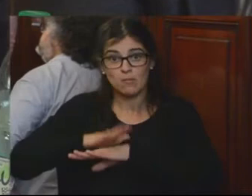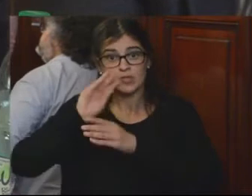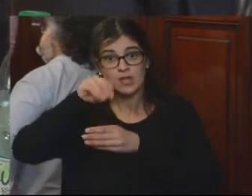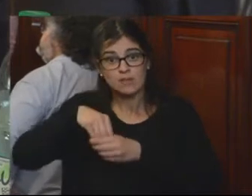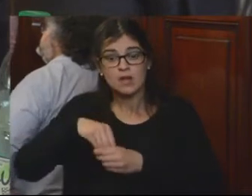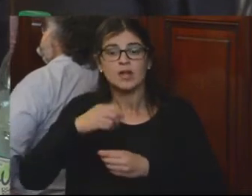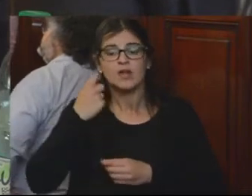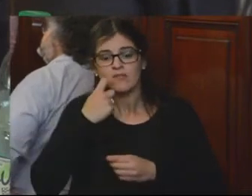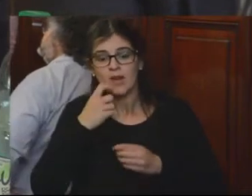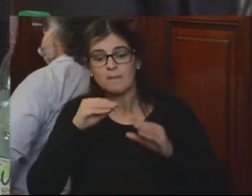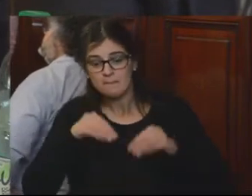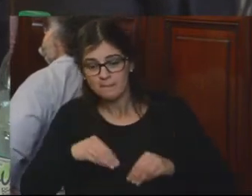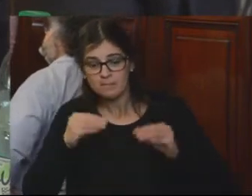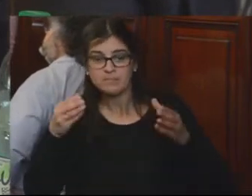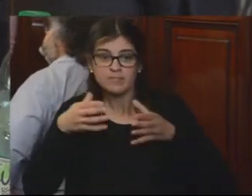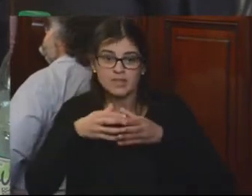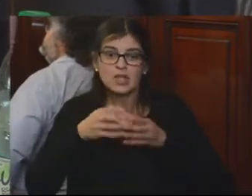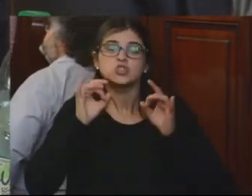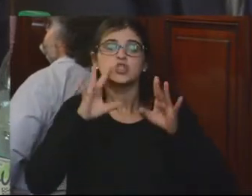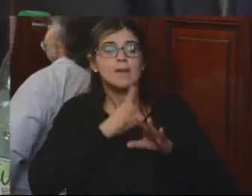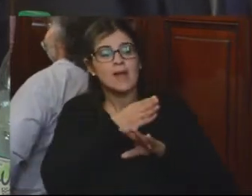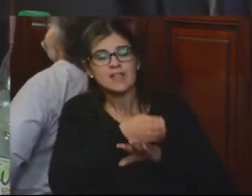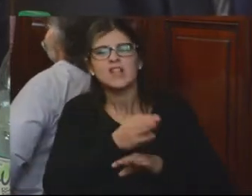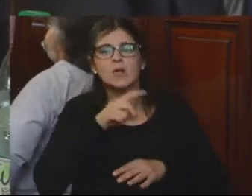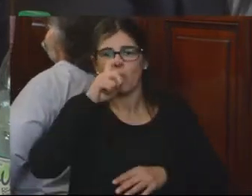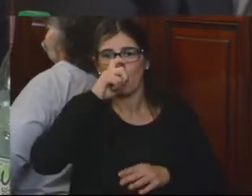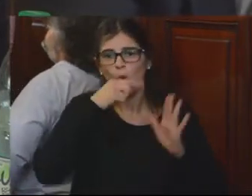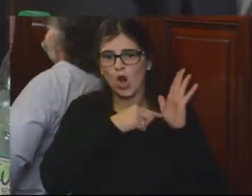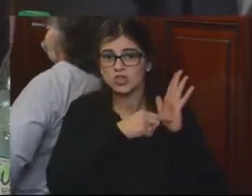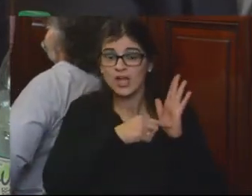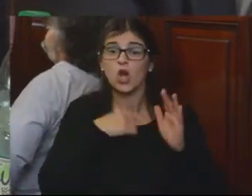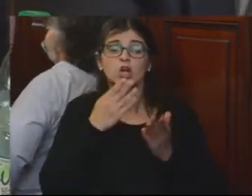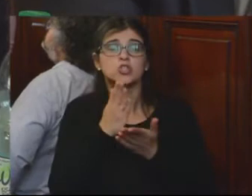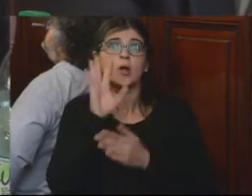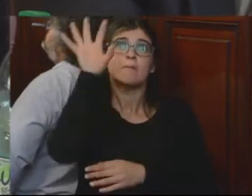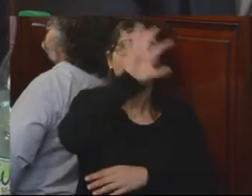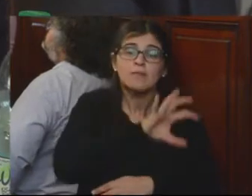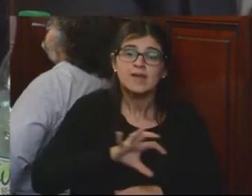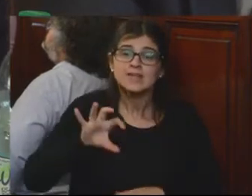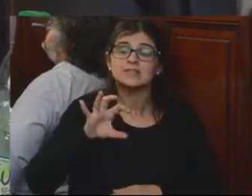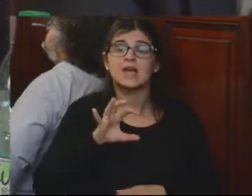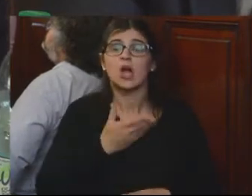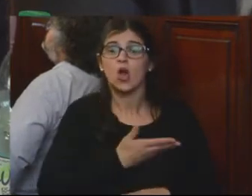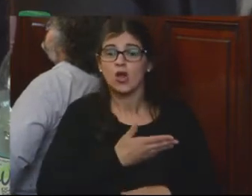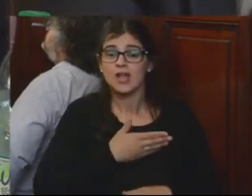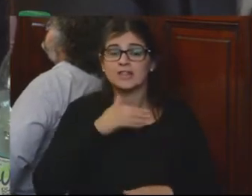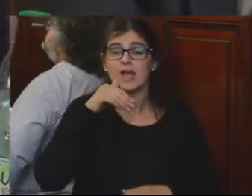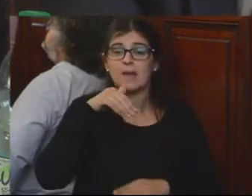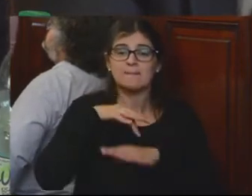limitado plantel profesional y sólo actúa en la ciudad de buenos aires y en las provincias de corrientes y misiones